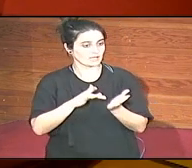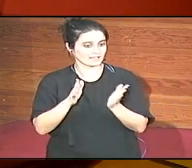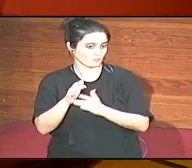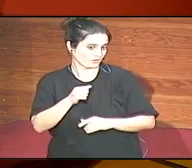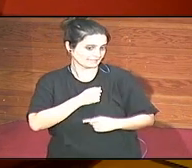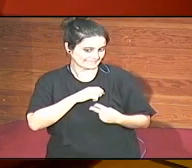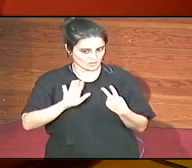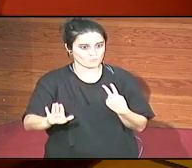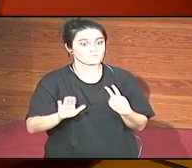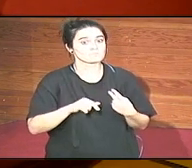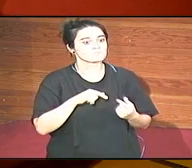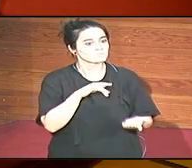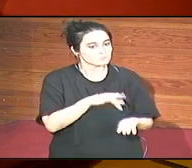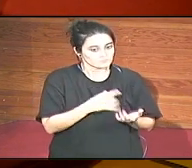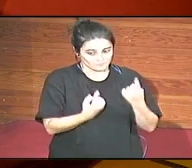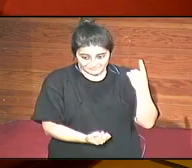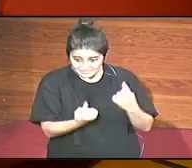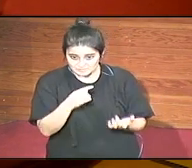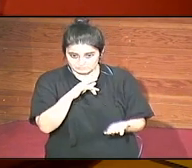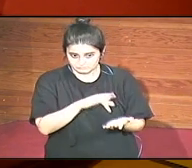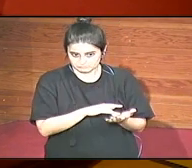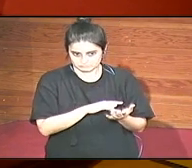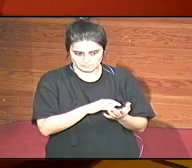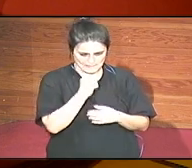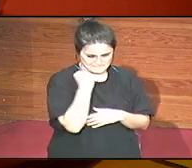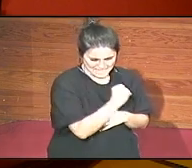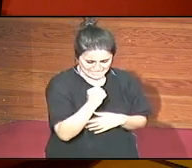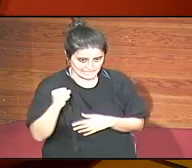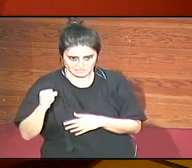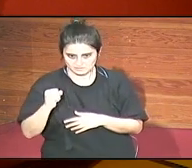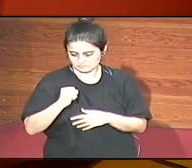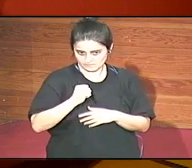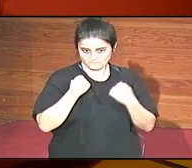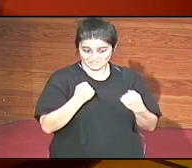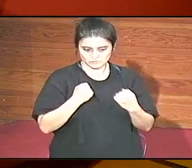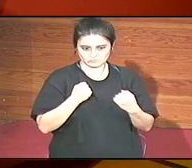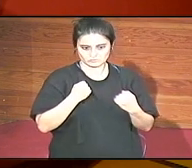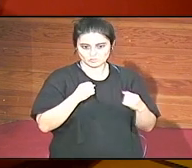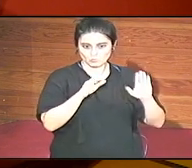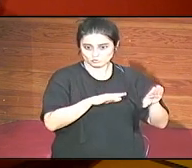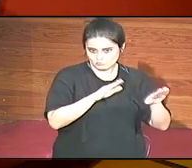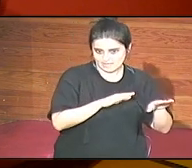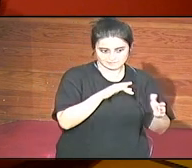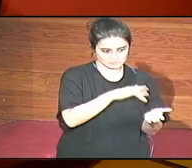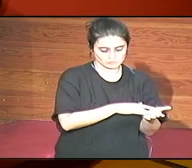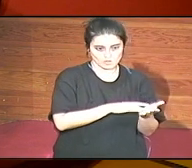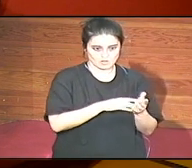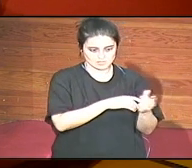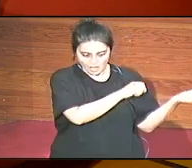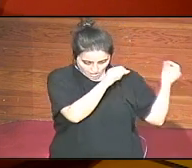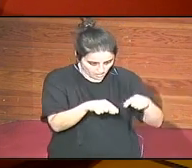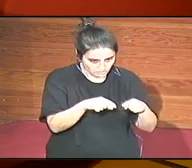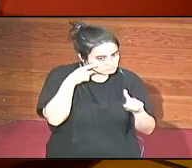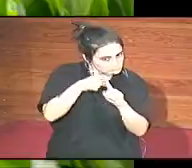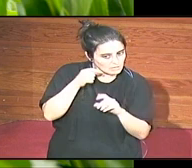matanzas unas agresiones muy bestias en la zona y llegaban los musulmanes nómadas a